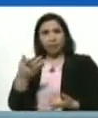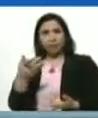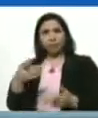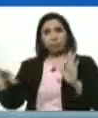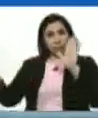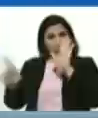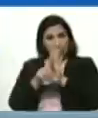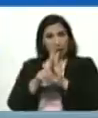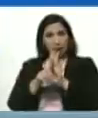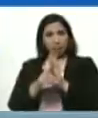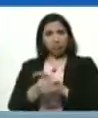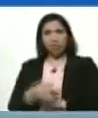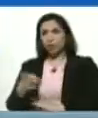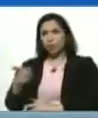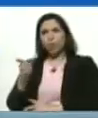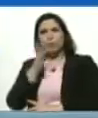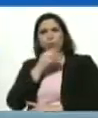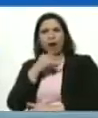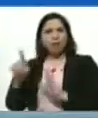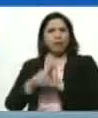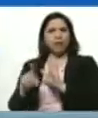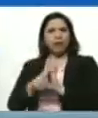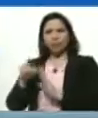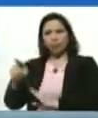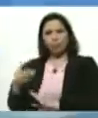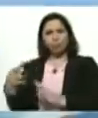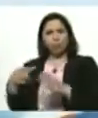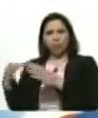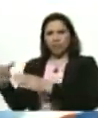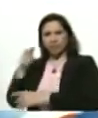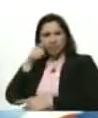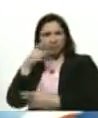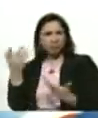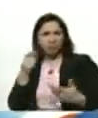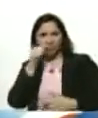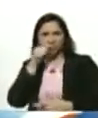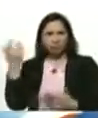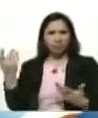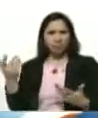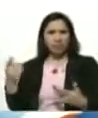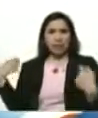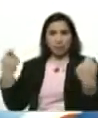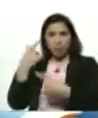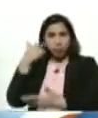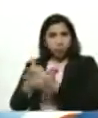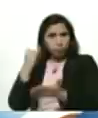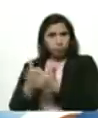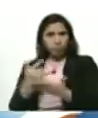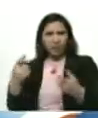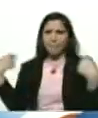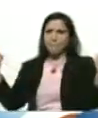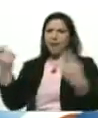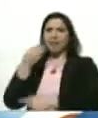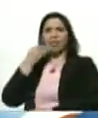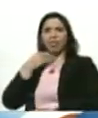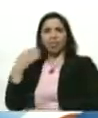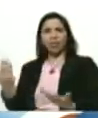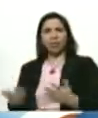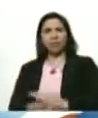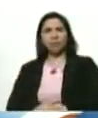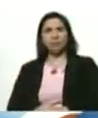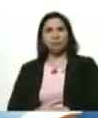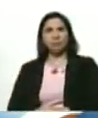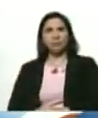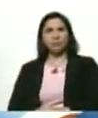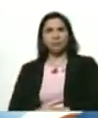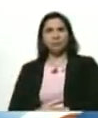operaciones narcoterroristas de venezuela de maduro frank cuenta la campaña infame la